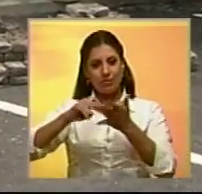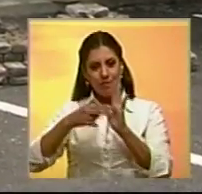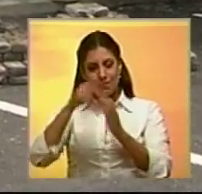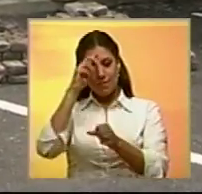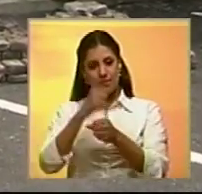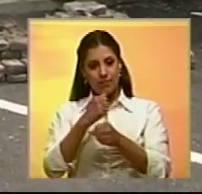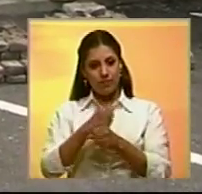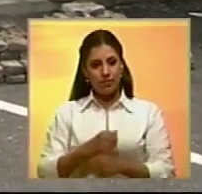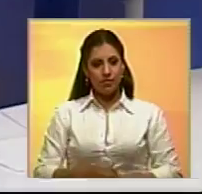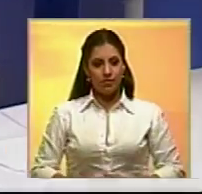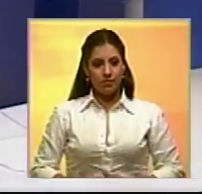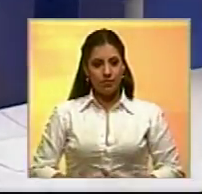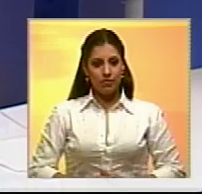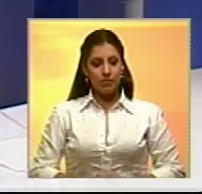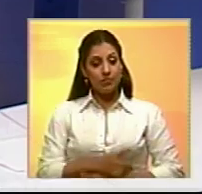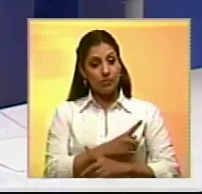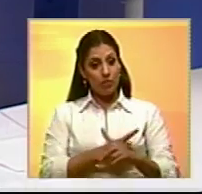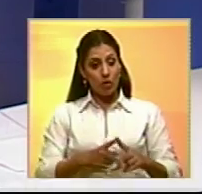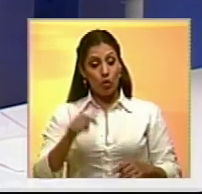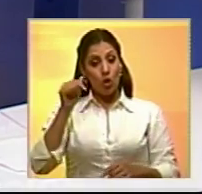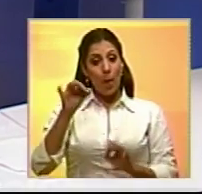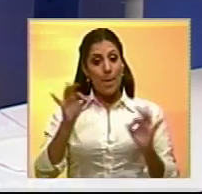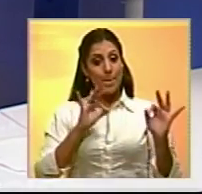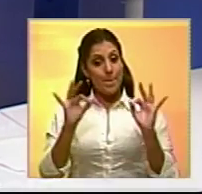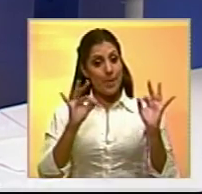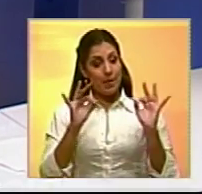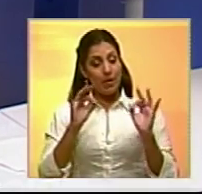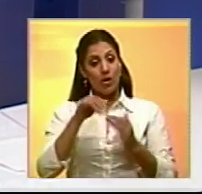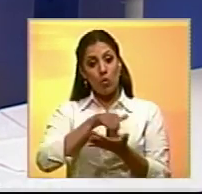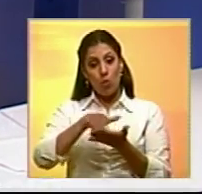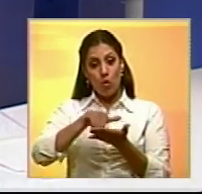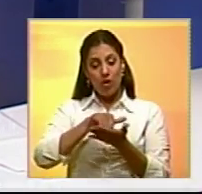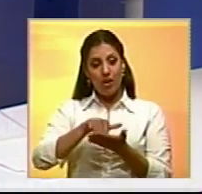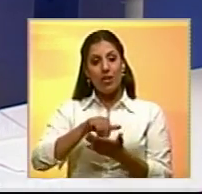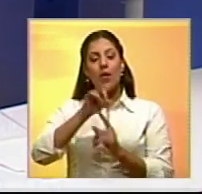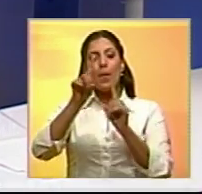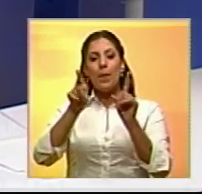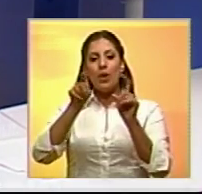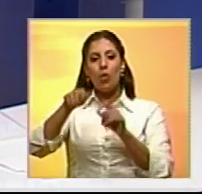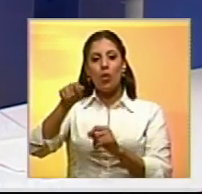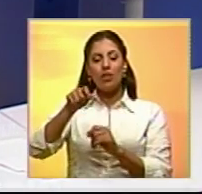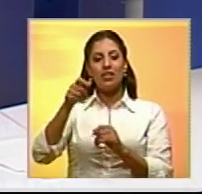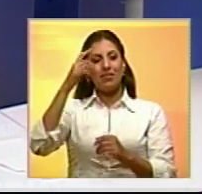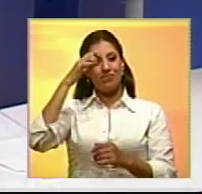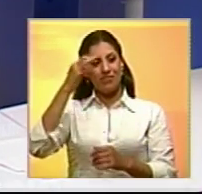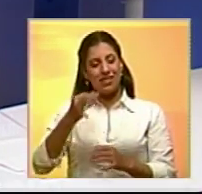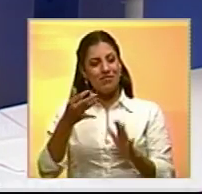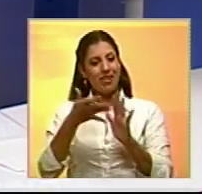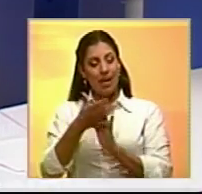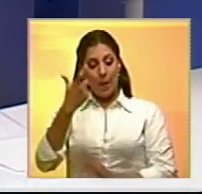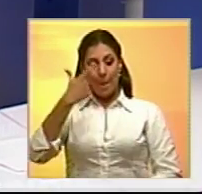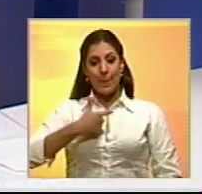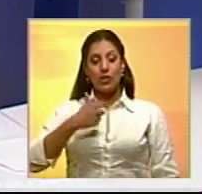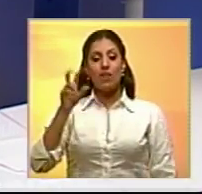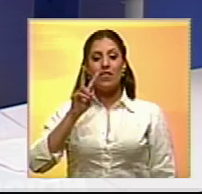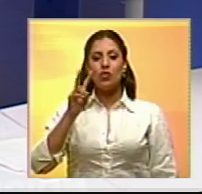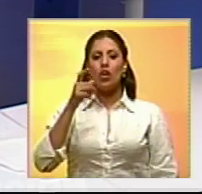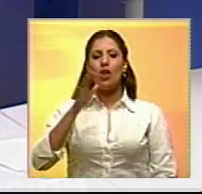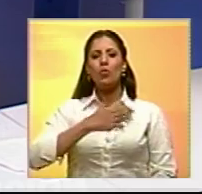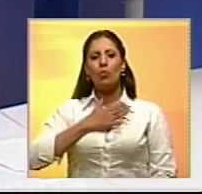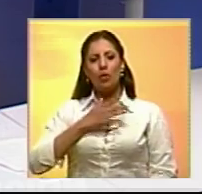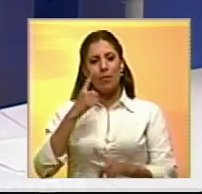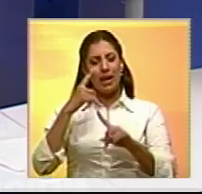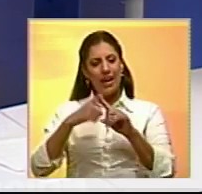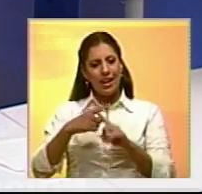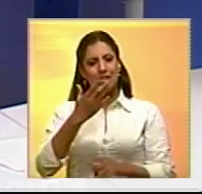Estratégico Operacional. Y para hoy está prevista en Nueva York la audiencia en una corte federal donde el venezolano Rafael Esquivel,